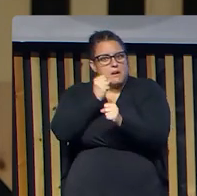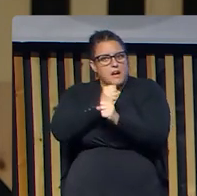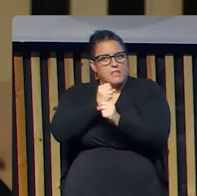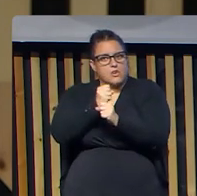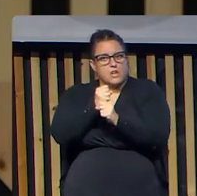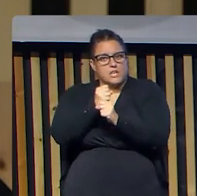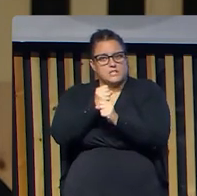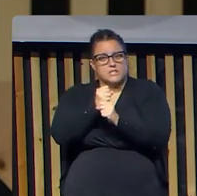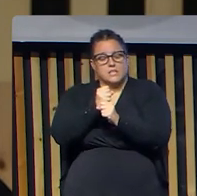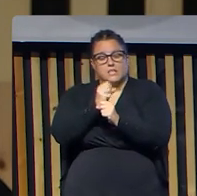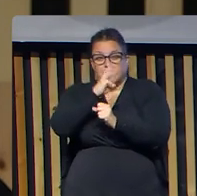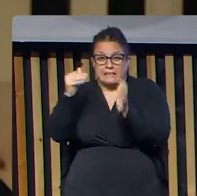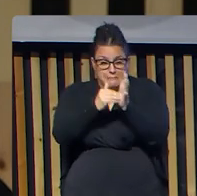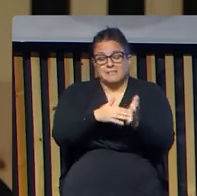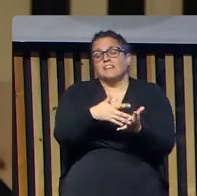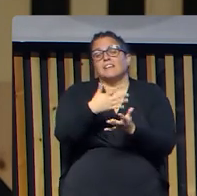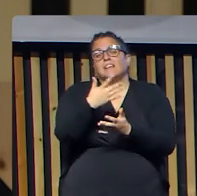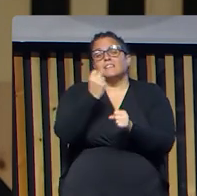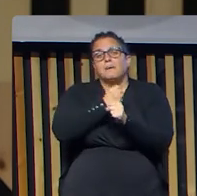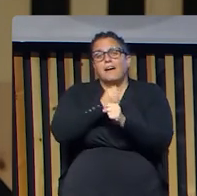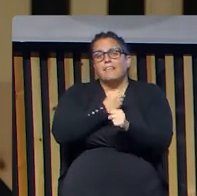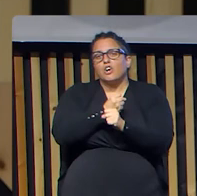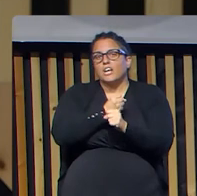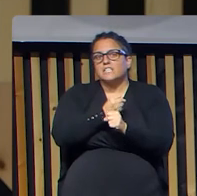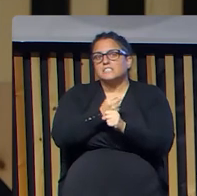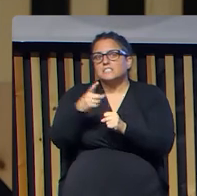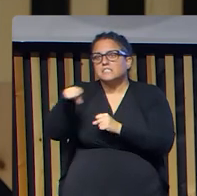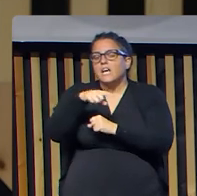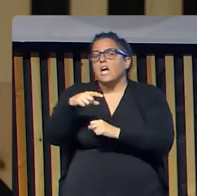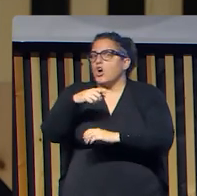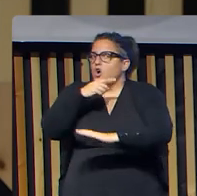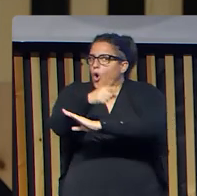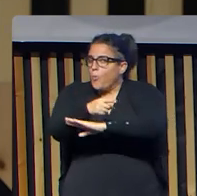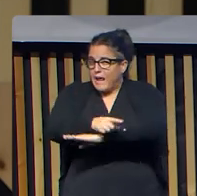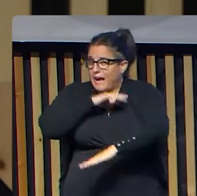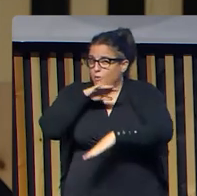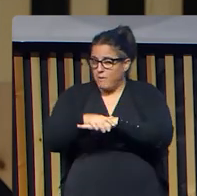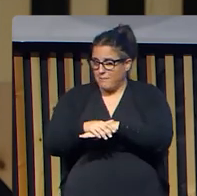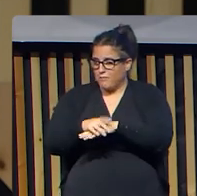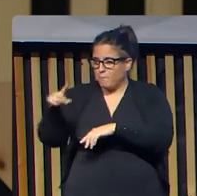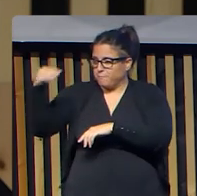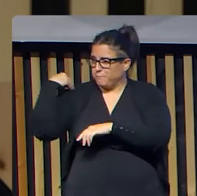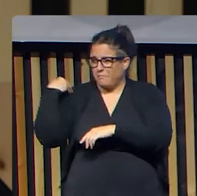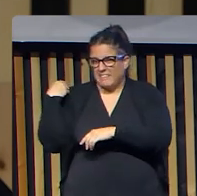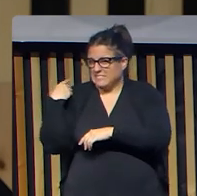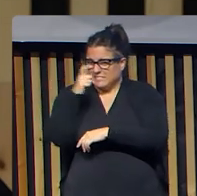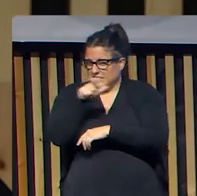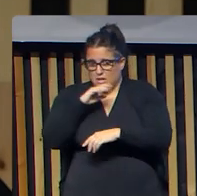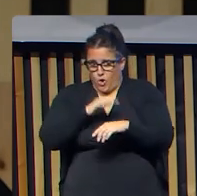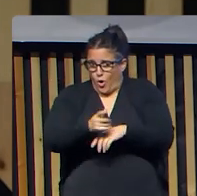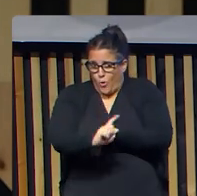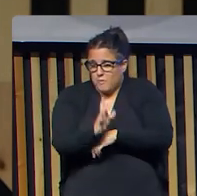entonces yo la miro escrita en verdad a 8 PDF como para matar a alguien en fin y